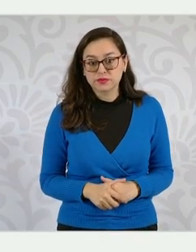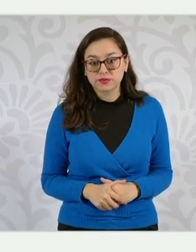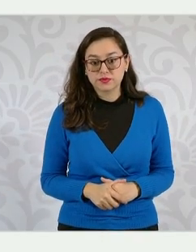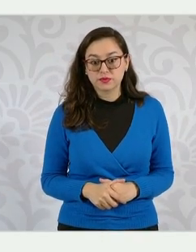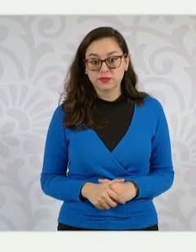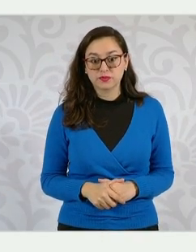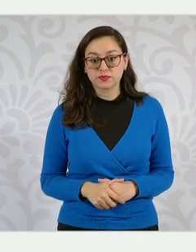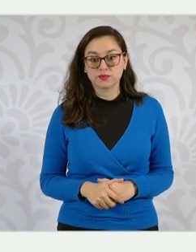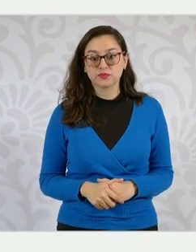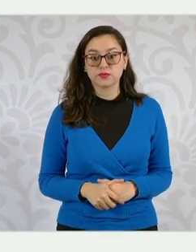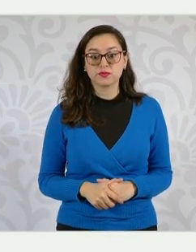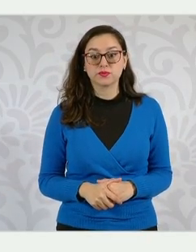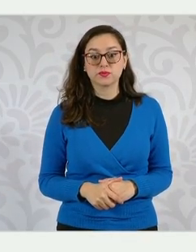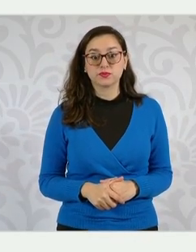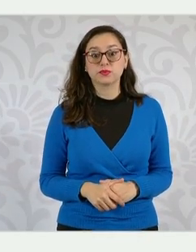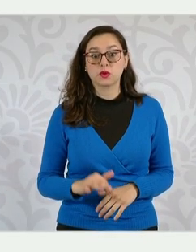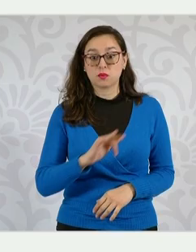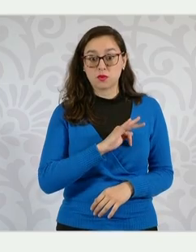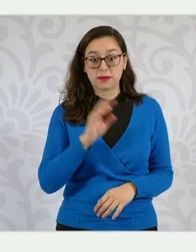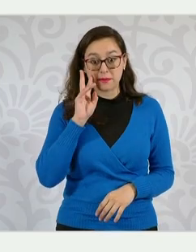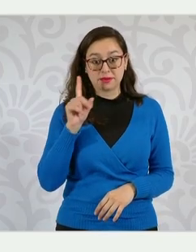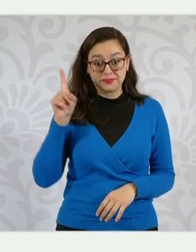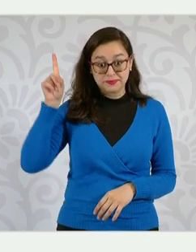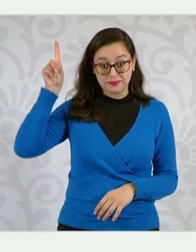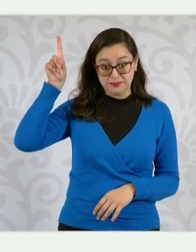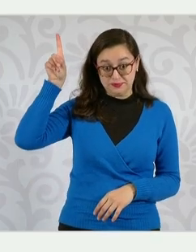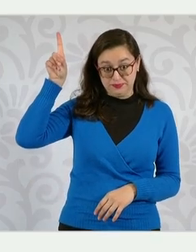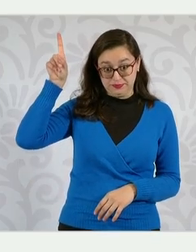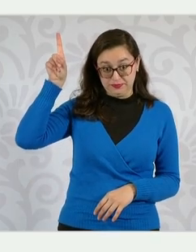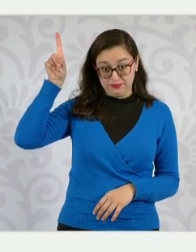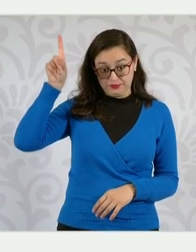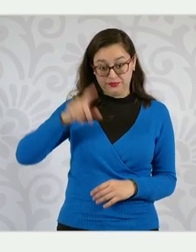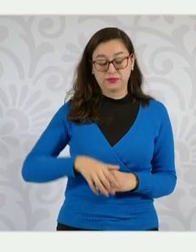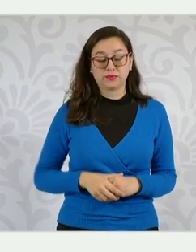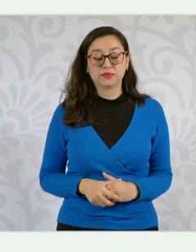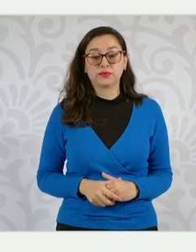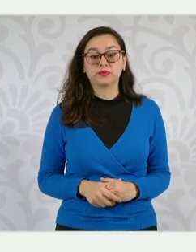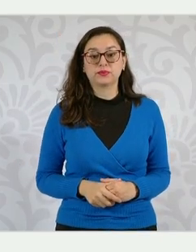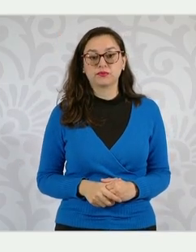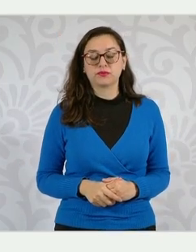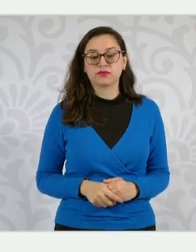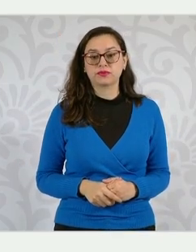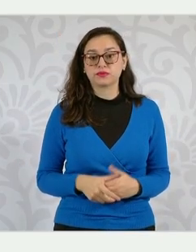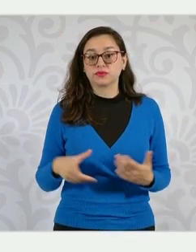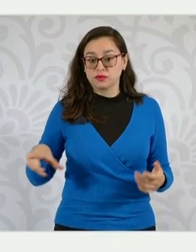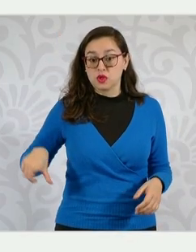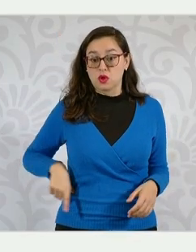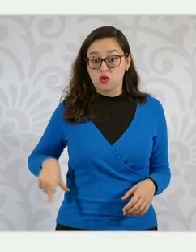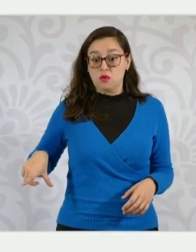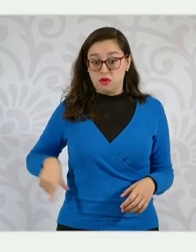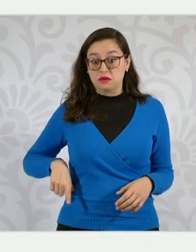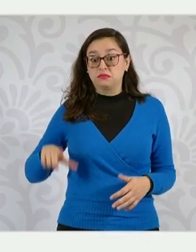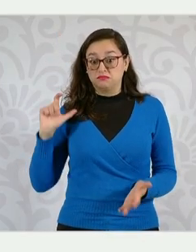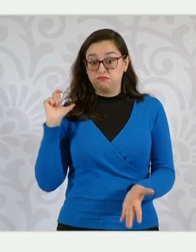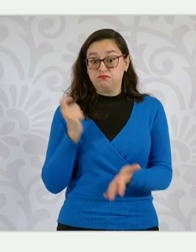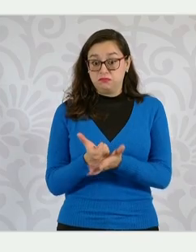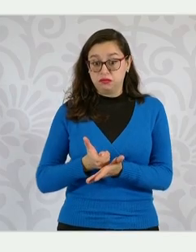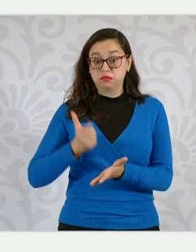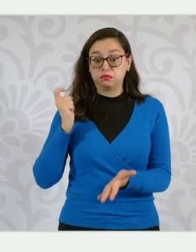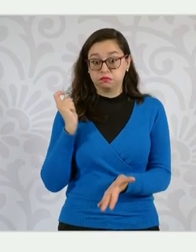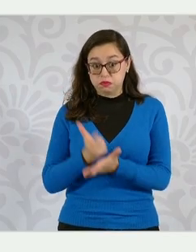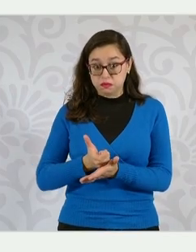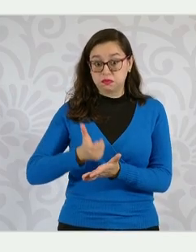del cuadro de arriba fueron hechos por entidades gubernamentales y